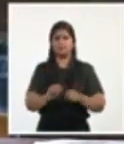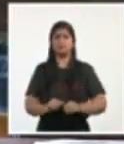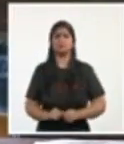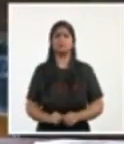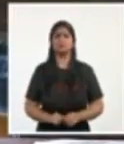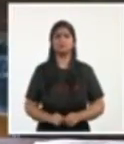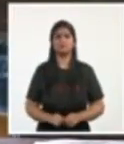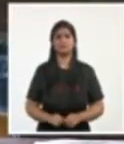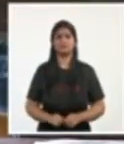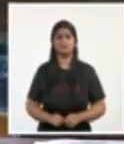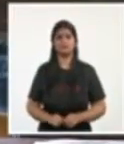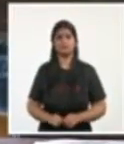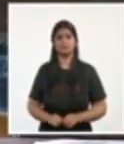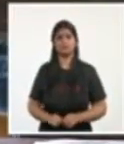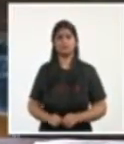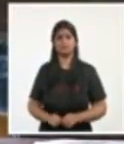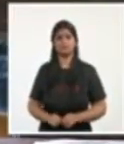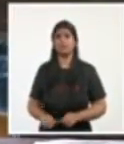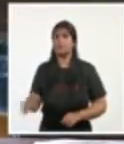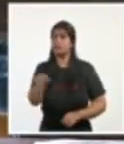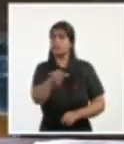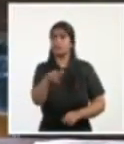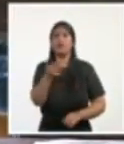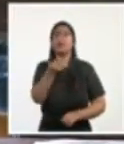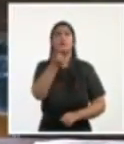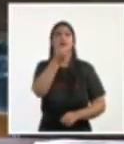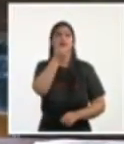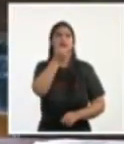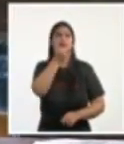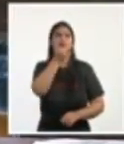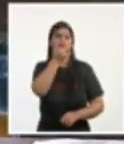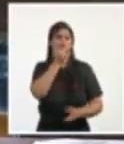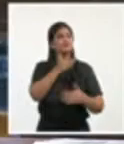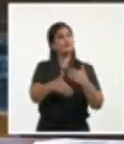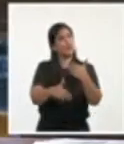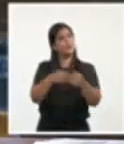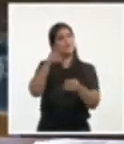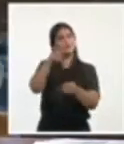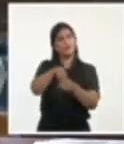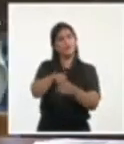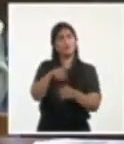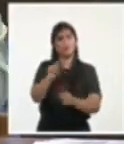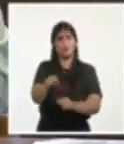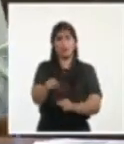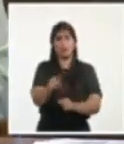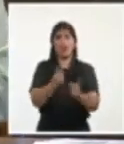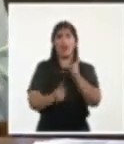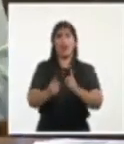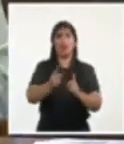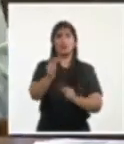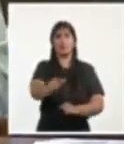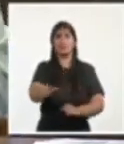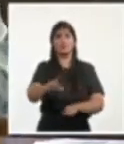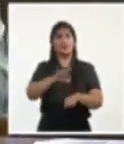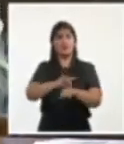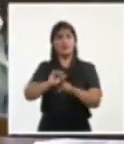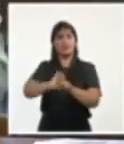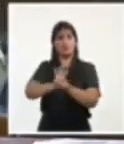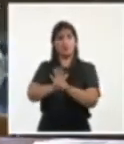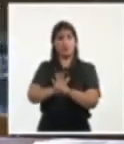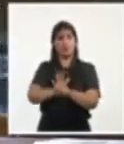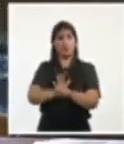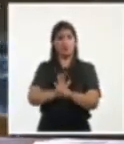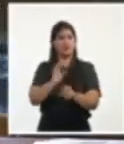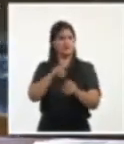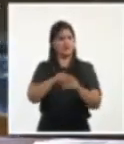han llevado a que algunos pacientes positivos de COVID hoy se encuentran en sus hogares y no hayan tenido un adecuado seguimiento, lo cual ha provocado su